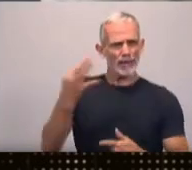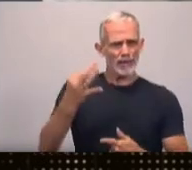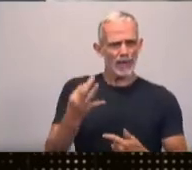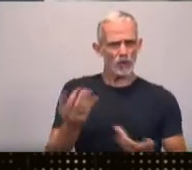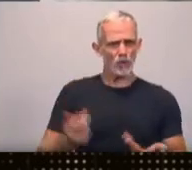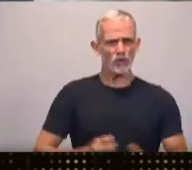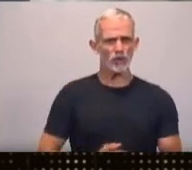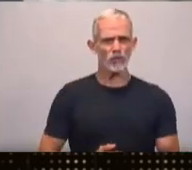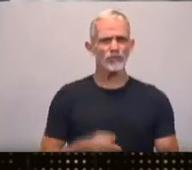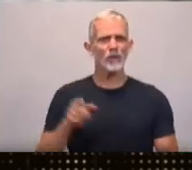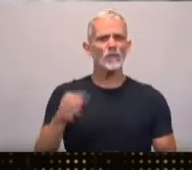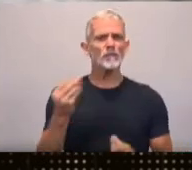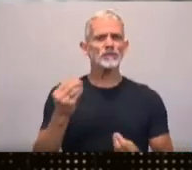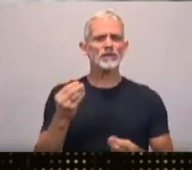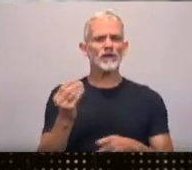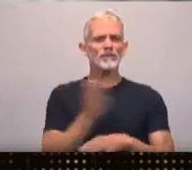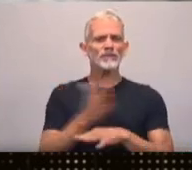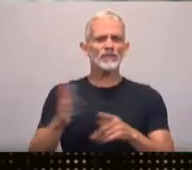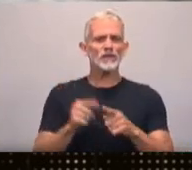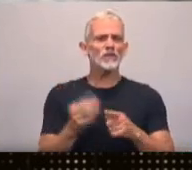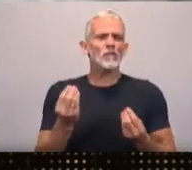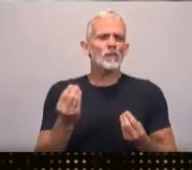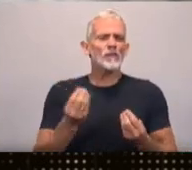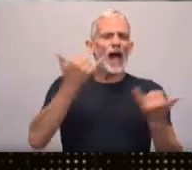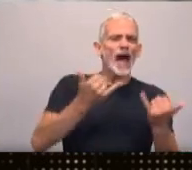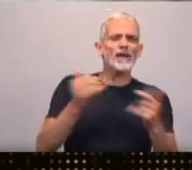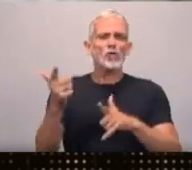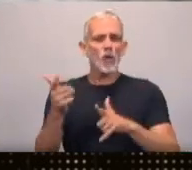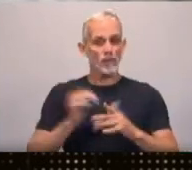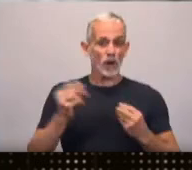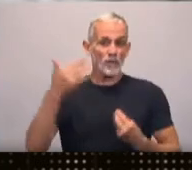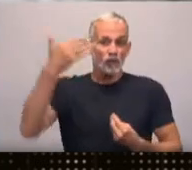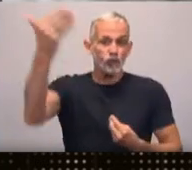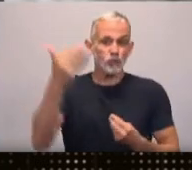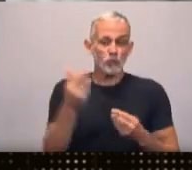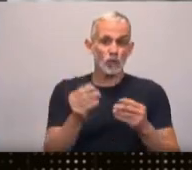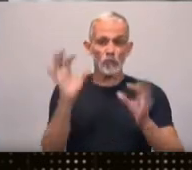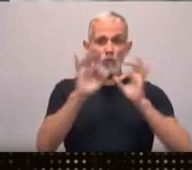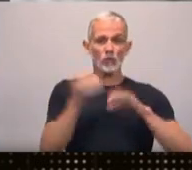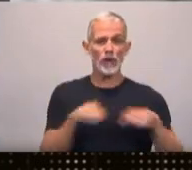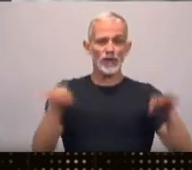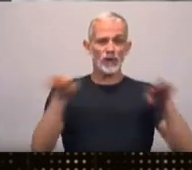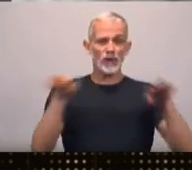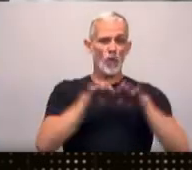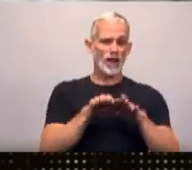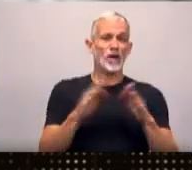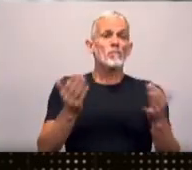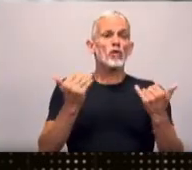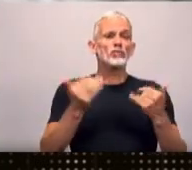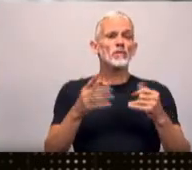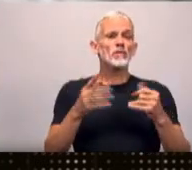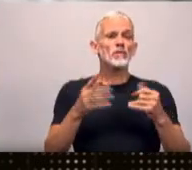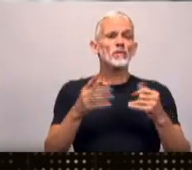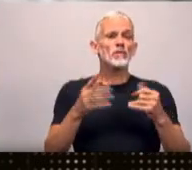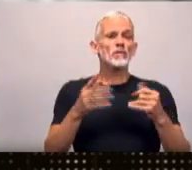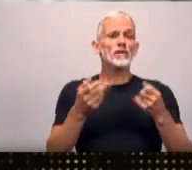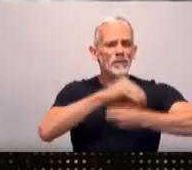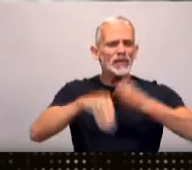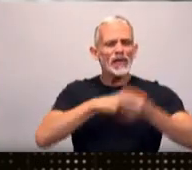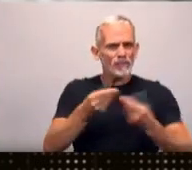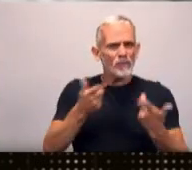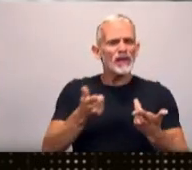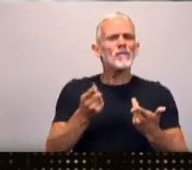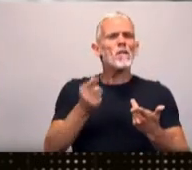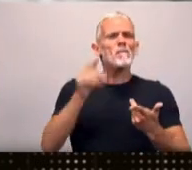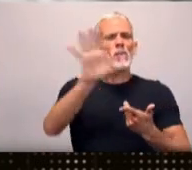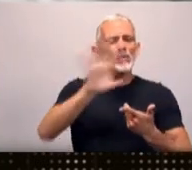cuestión de ver si hay o no hay sio porque es el futuro es la igualdad de oportunidades es la posibilidad de familias y